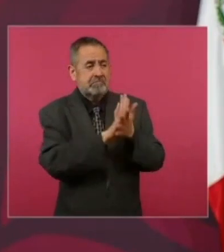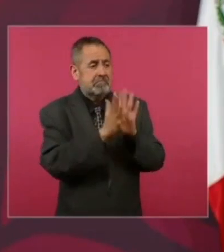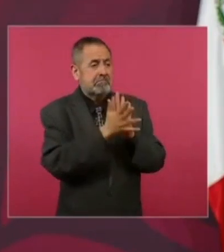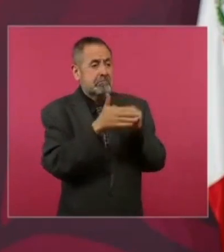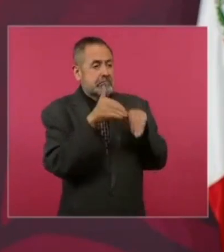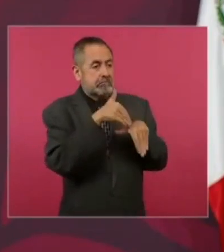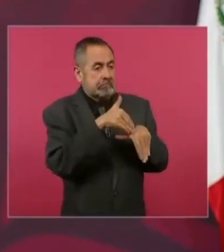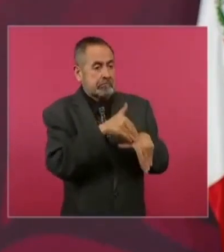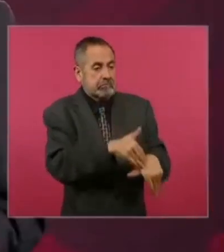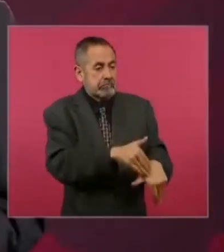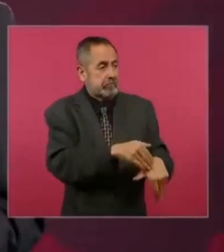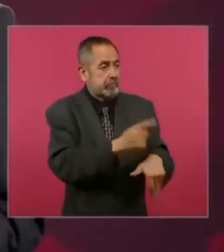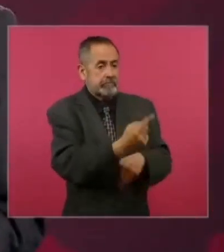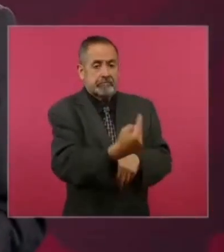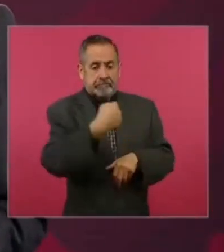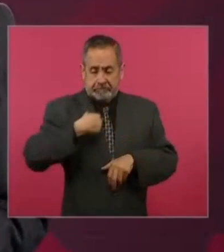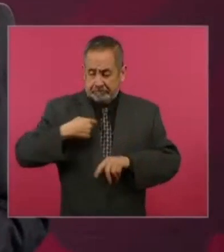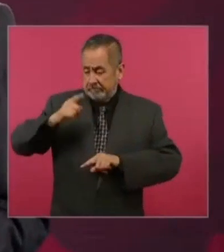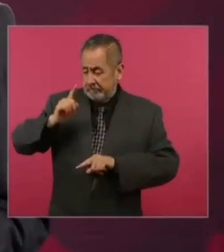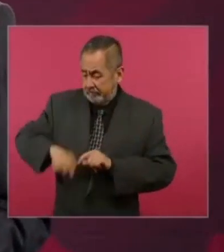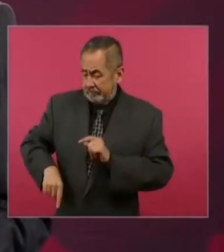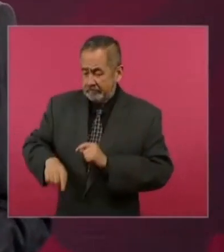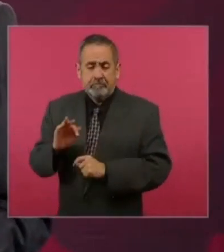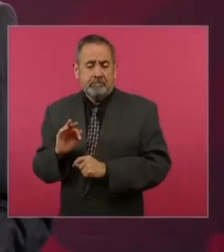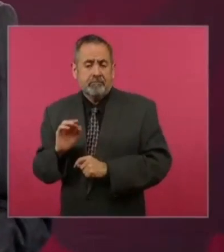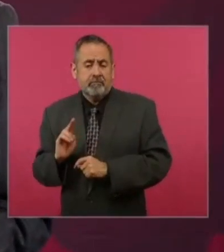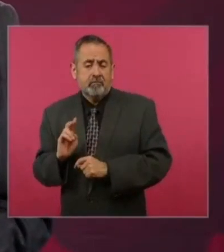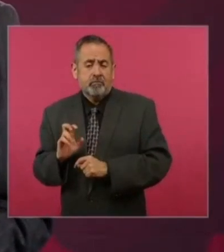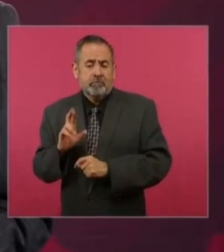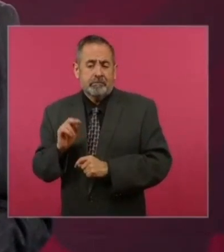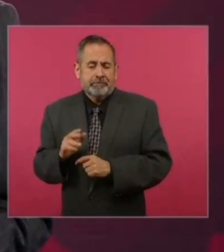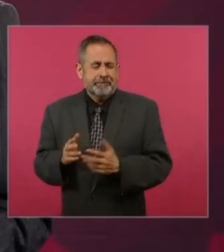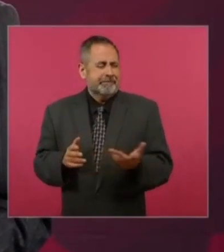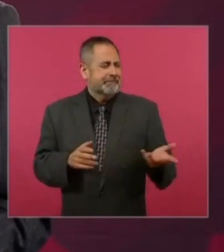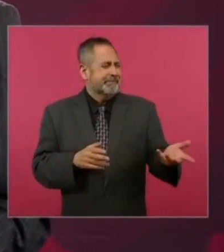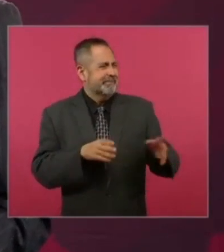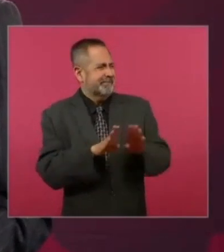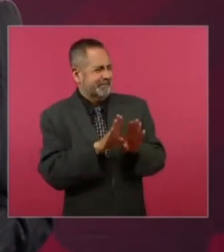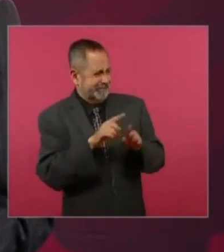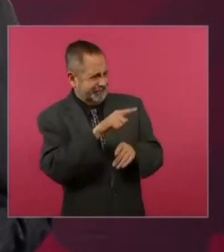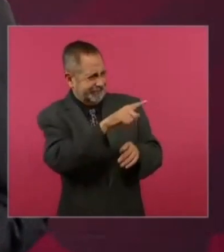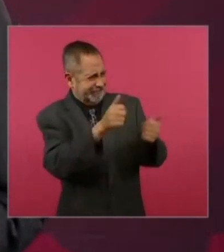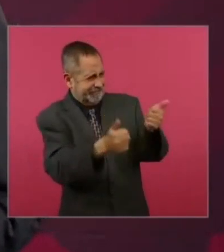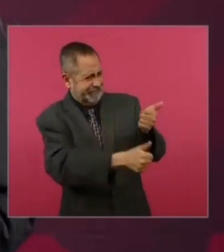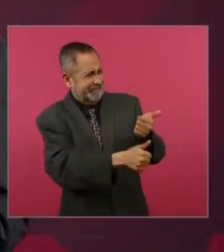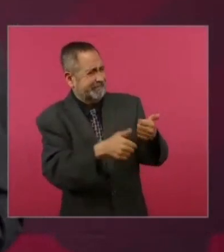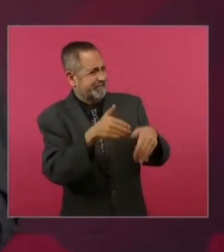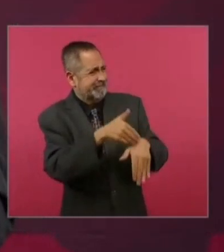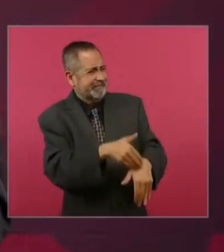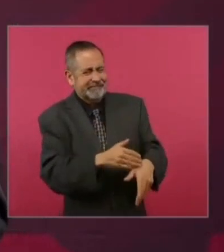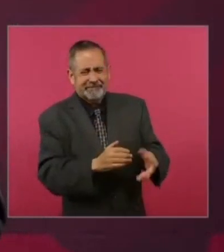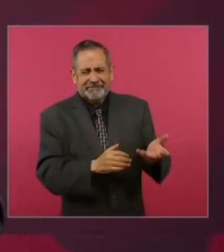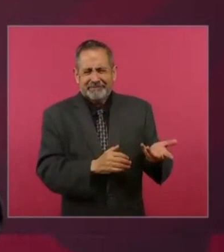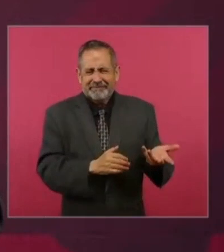de los estados se van por voto popular Cuál es el miedo hacen campaña